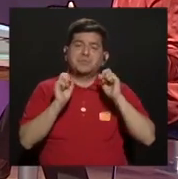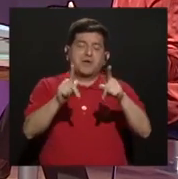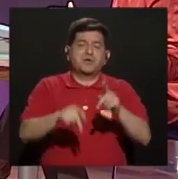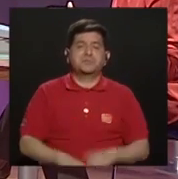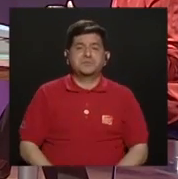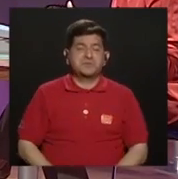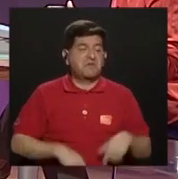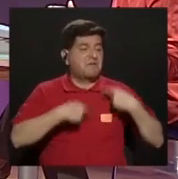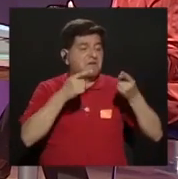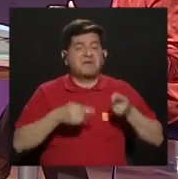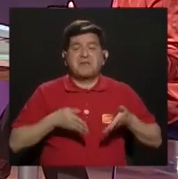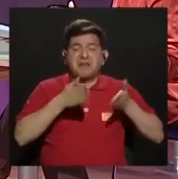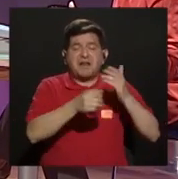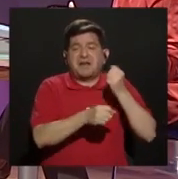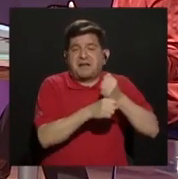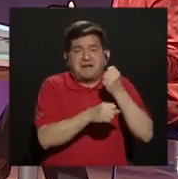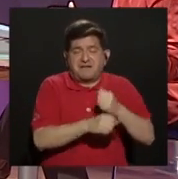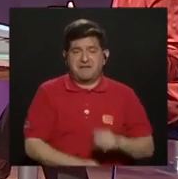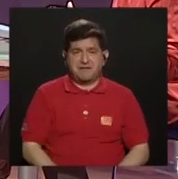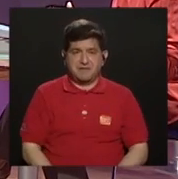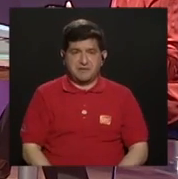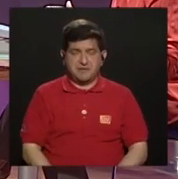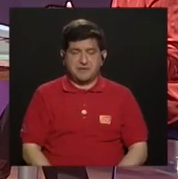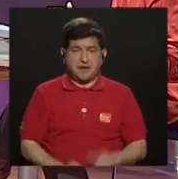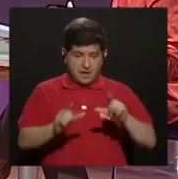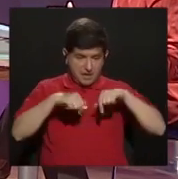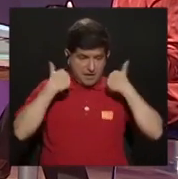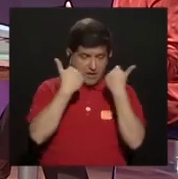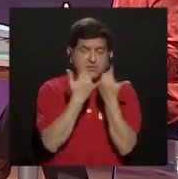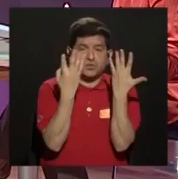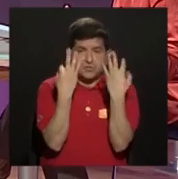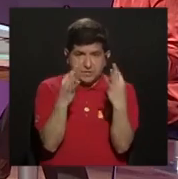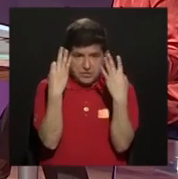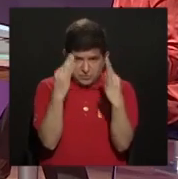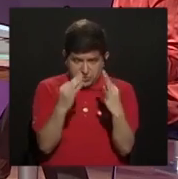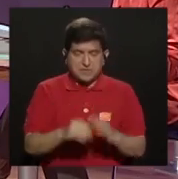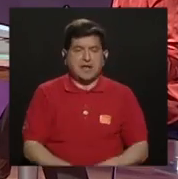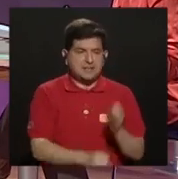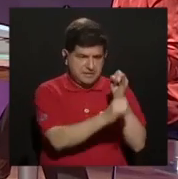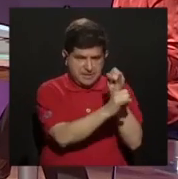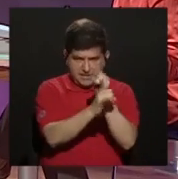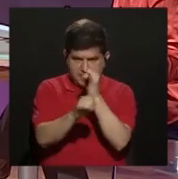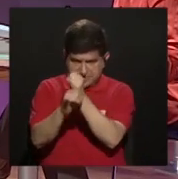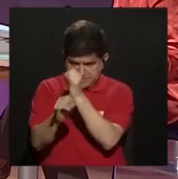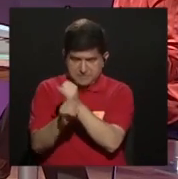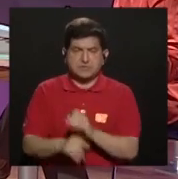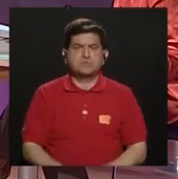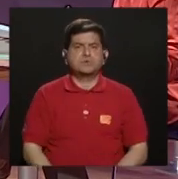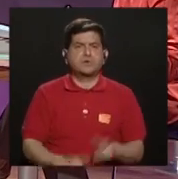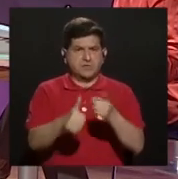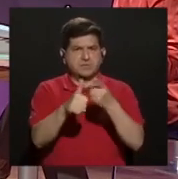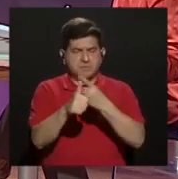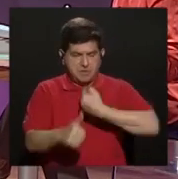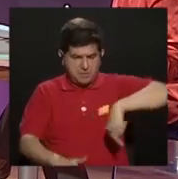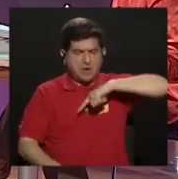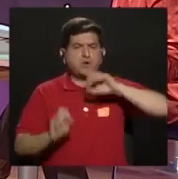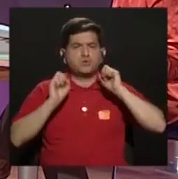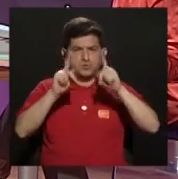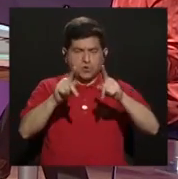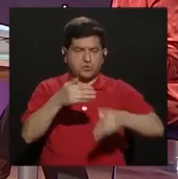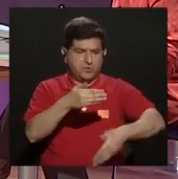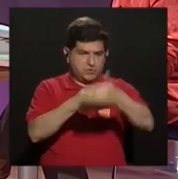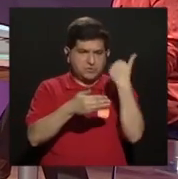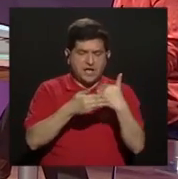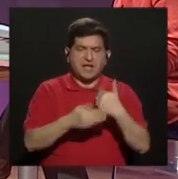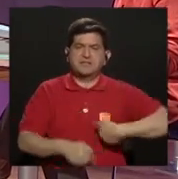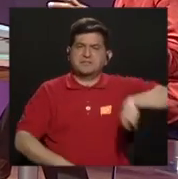no tenemos ninguna otra, entonces Transvida viene a elevar esa voz y a decir, bueno, instituciones, tomadores de decisiones, denos primero otro chance antes de